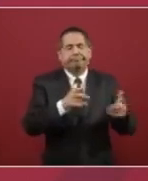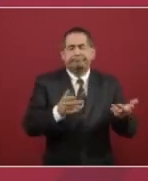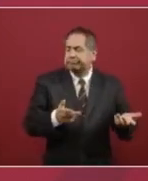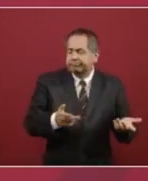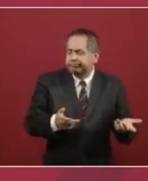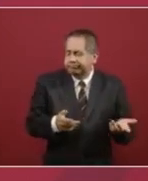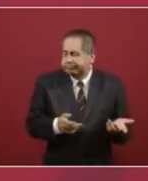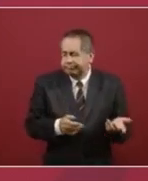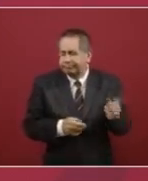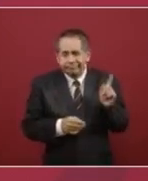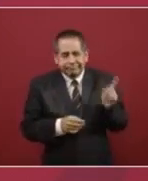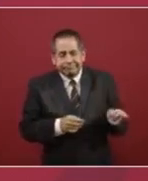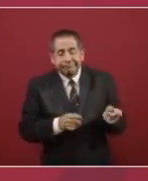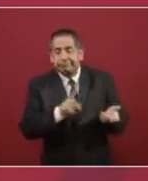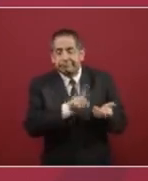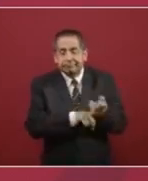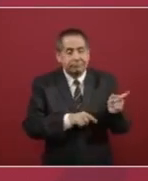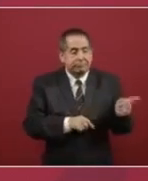que